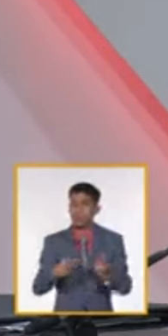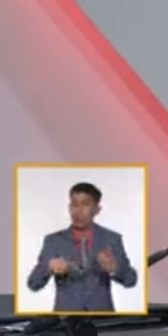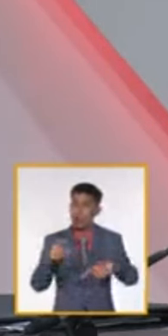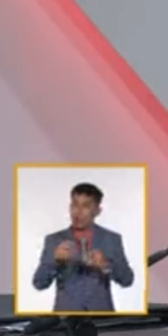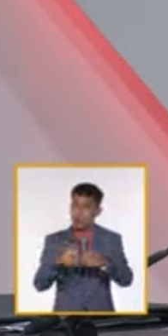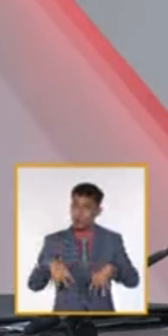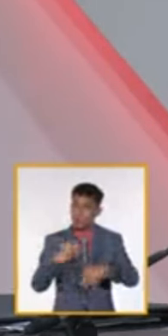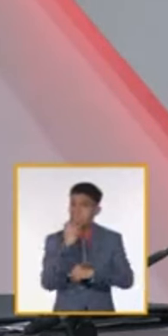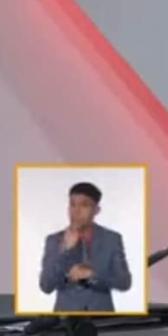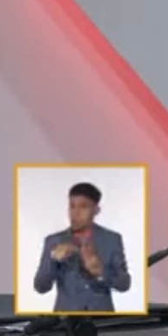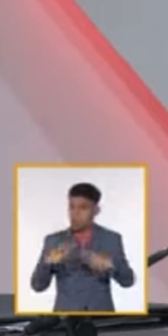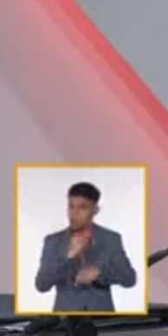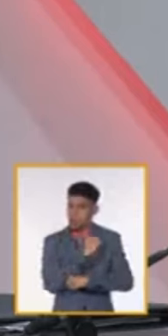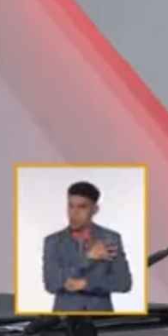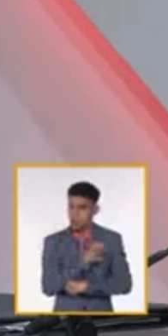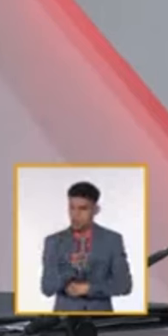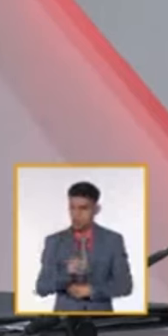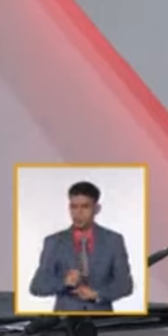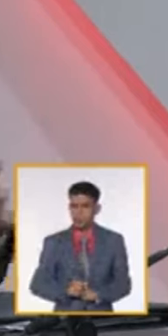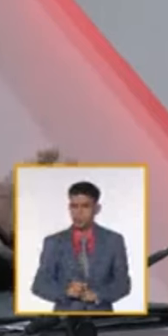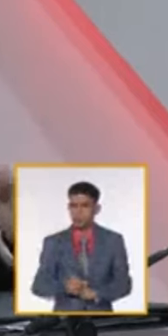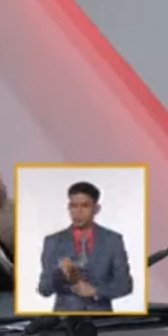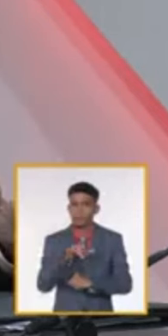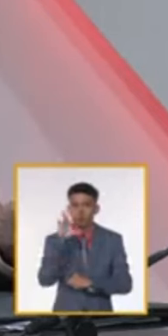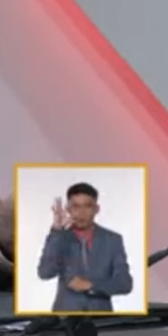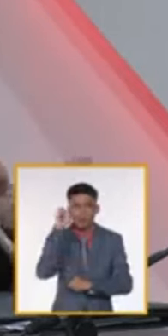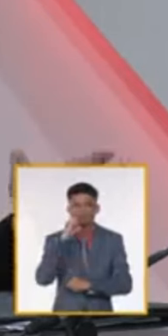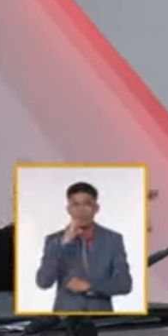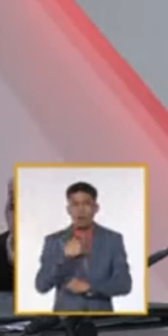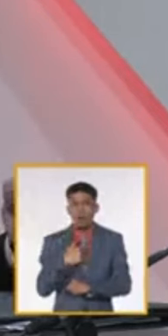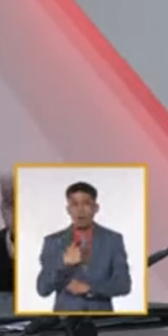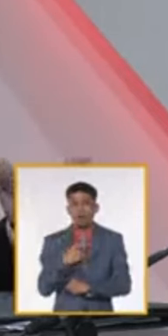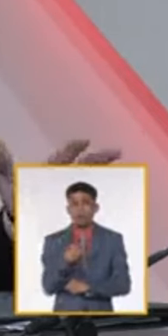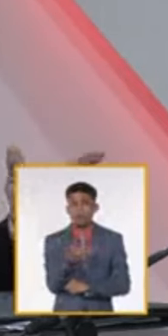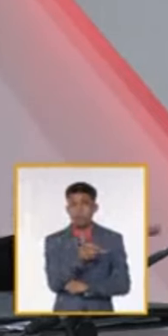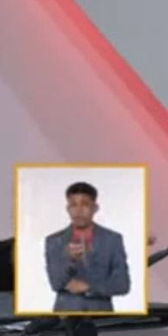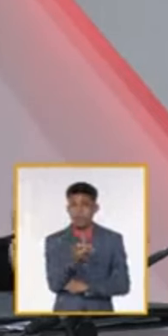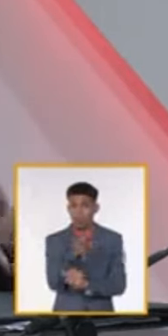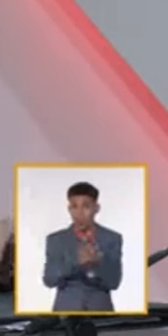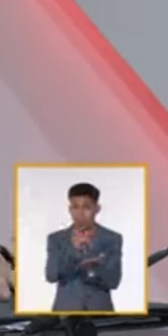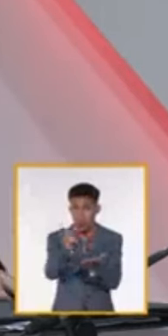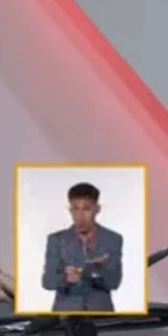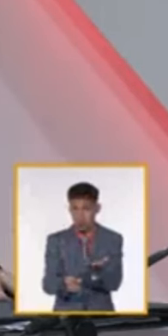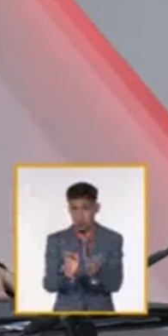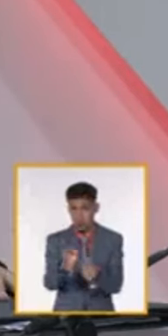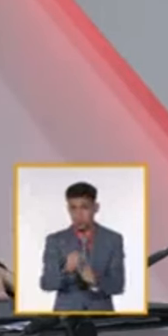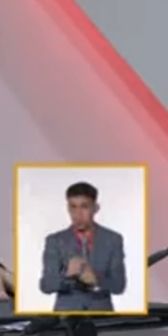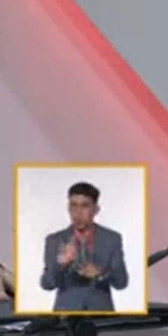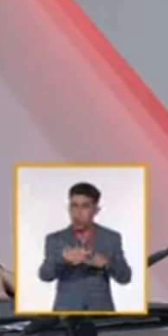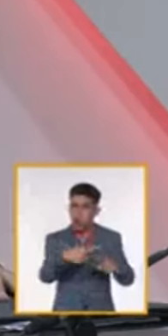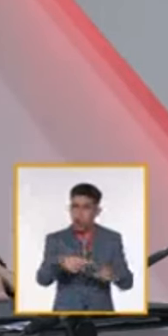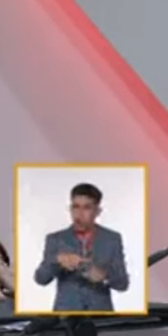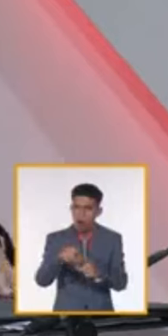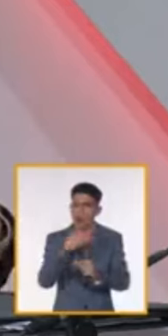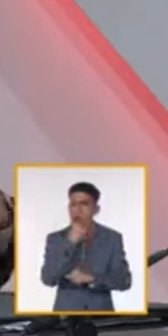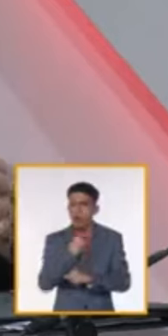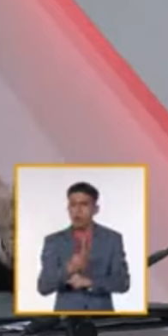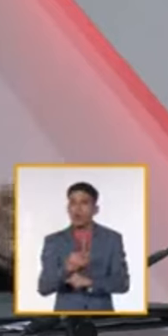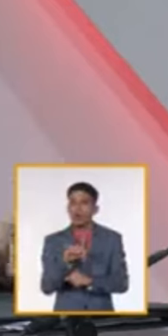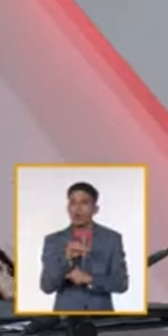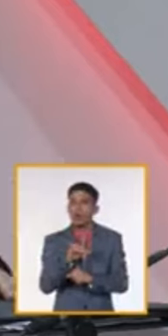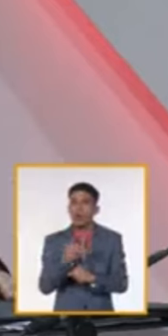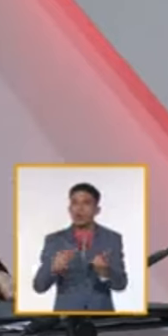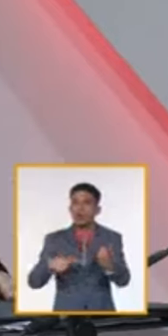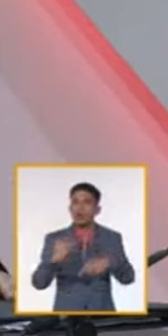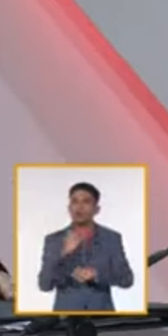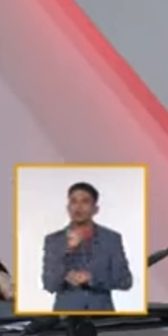palestino. Y puede entender también cómo fueron capaces de enfrentar la represión de las fuerzas policiales, en algunos